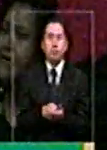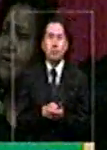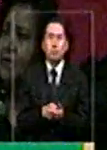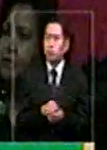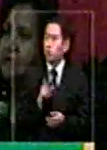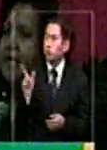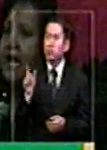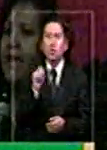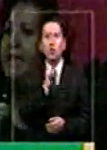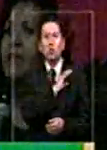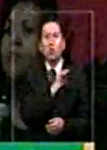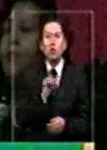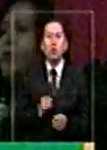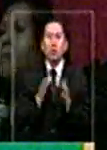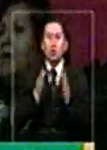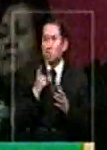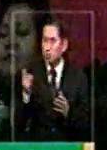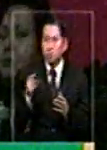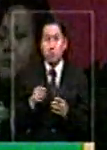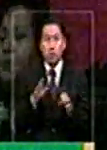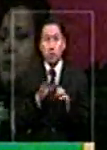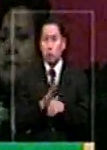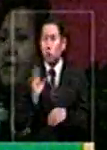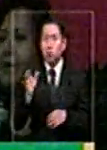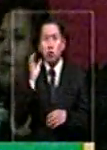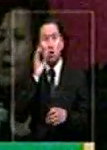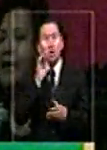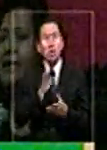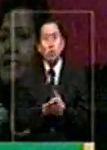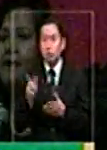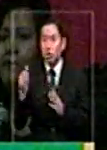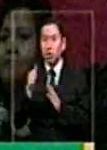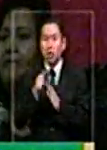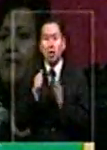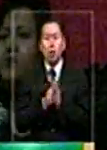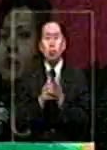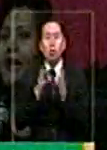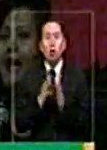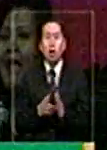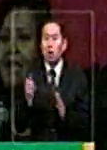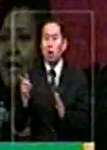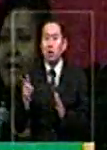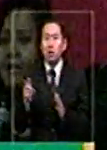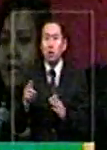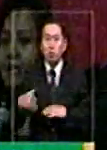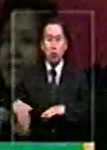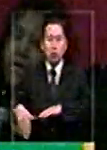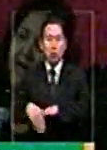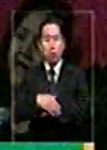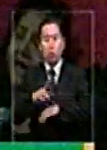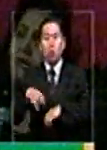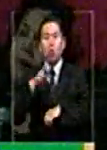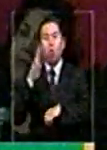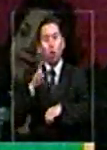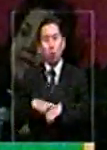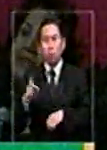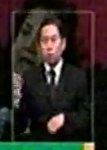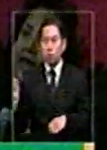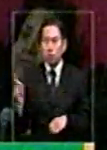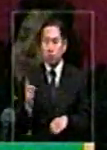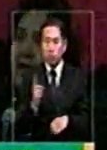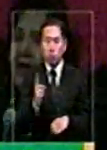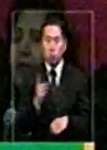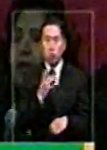Siñani señala de que un poco más y su esposa era la abogada que estaba pasando la calle y que